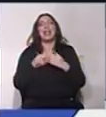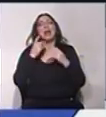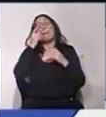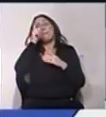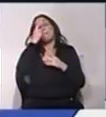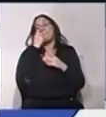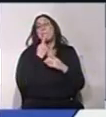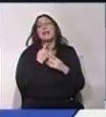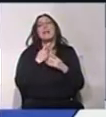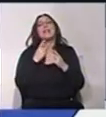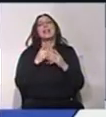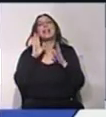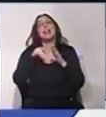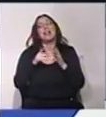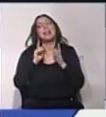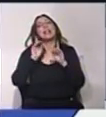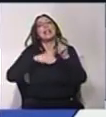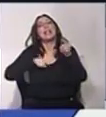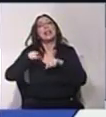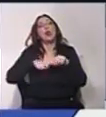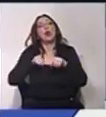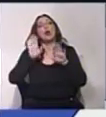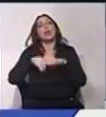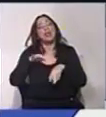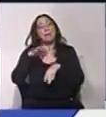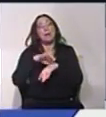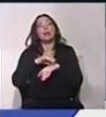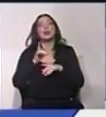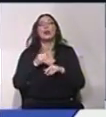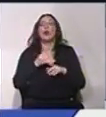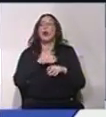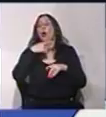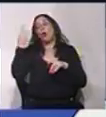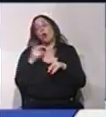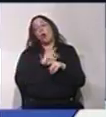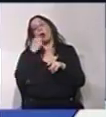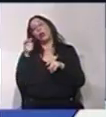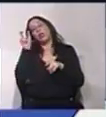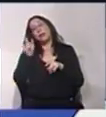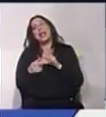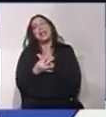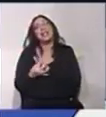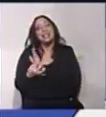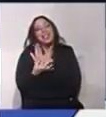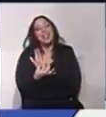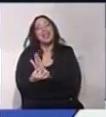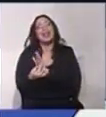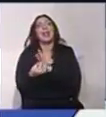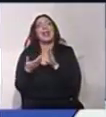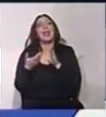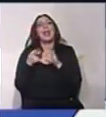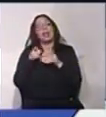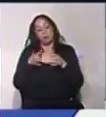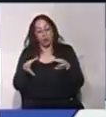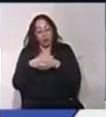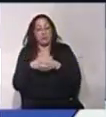intentos de autoeliminación, que no es el gestor del caso clínico, sino el portavoz, interlocutor, que guía y orienta quizá a su equipo